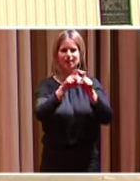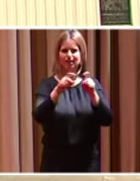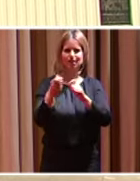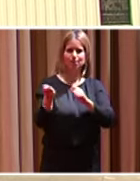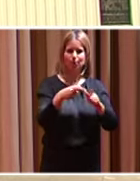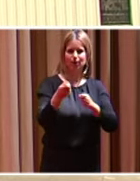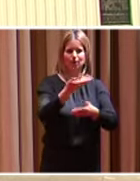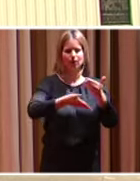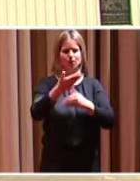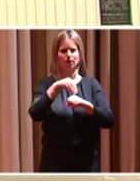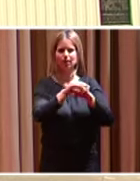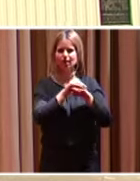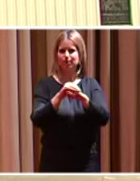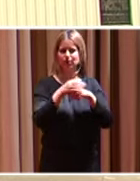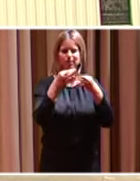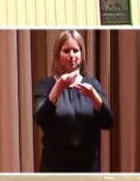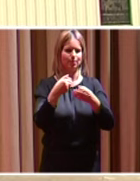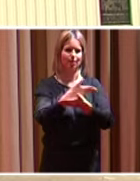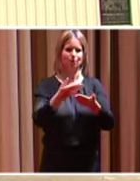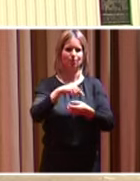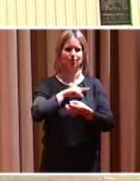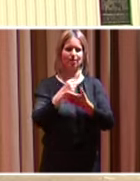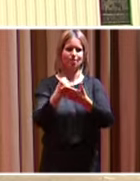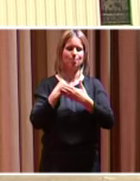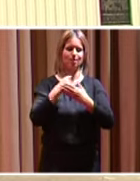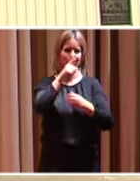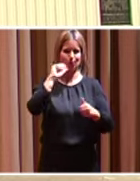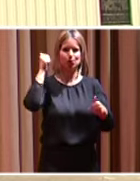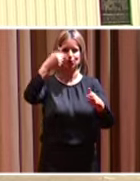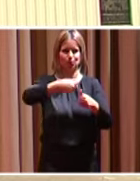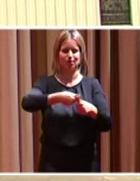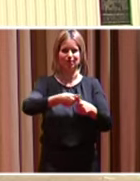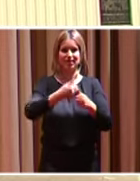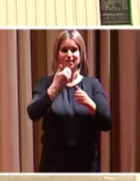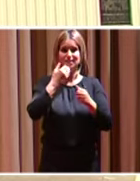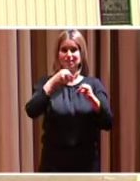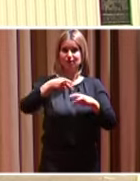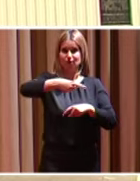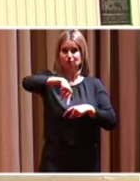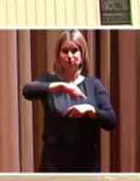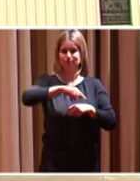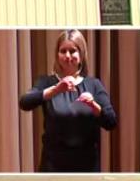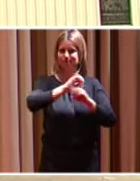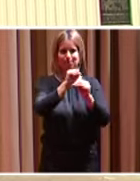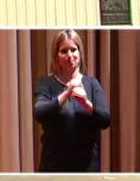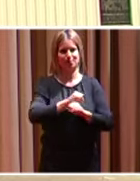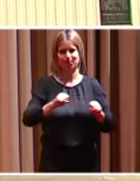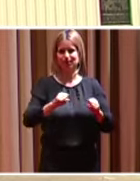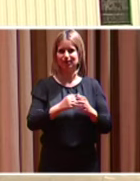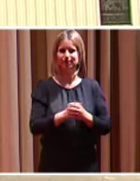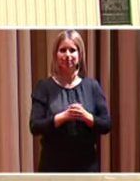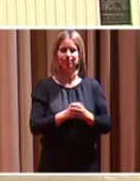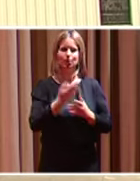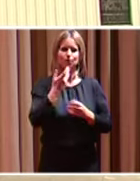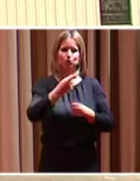proveedores, colaboradores y amigos que nos han apoyado y confiado en nosotros durante todos estos años. Sin vosotros, nada de esto habría sido